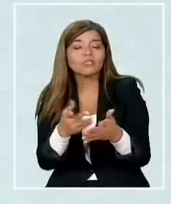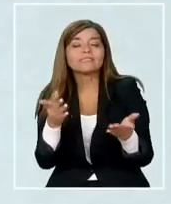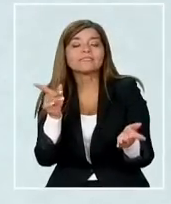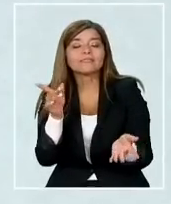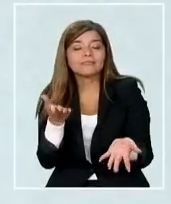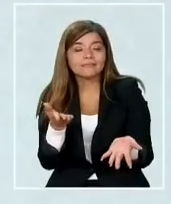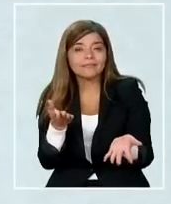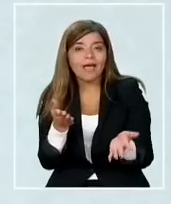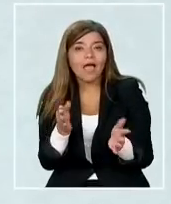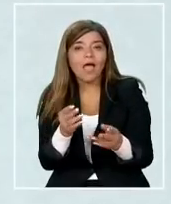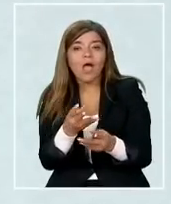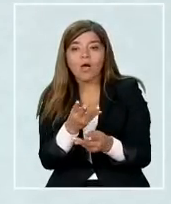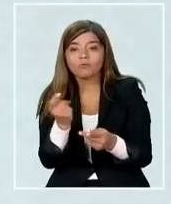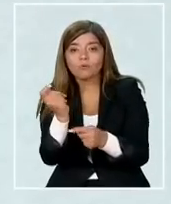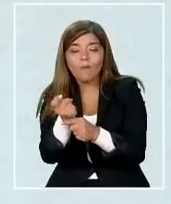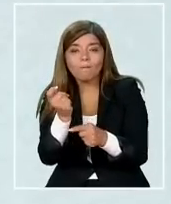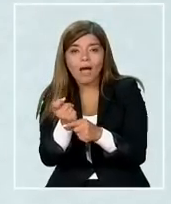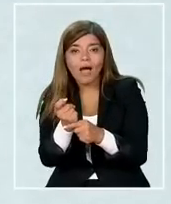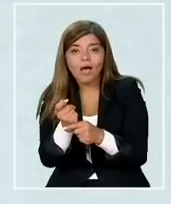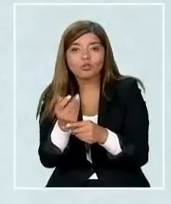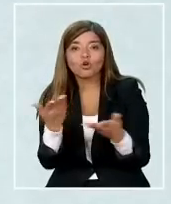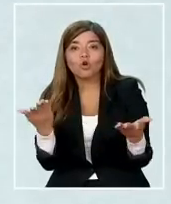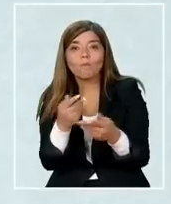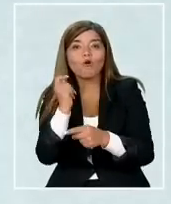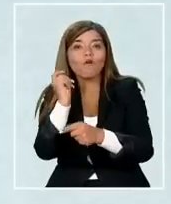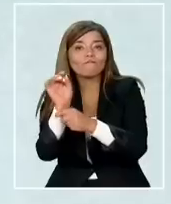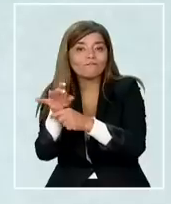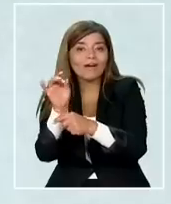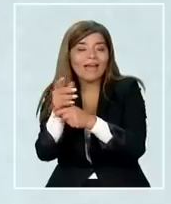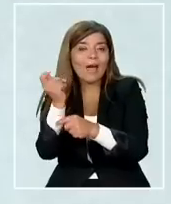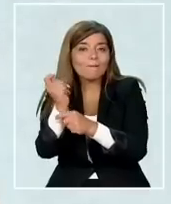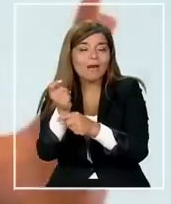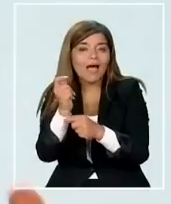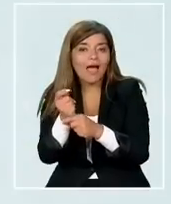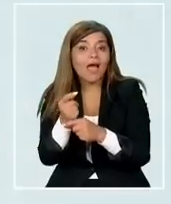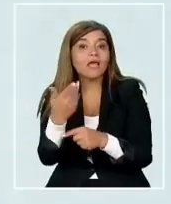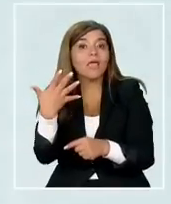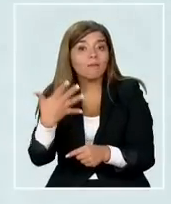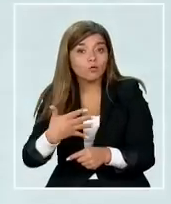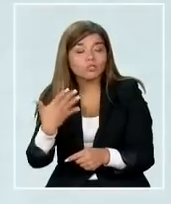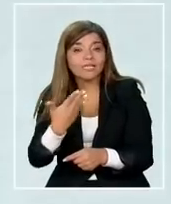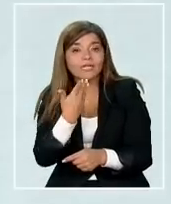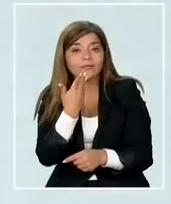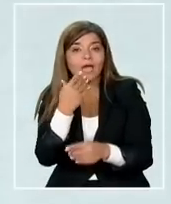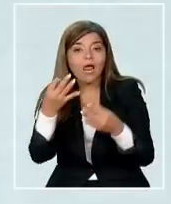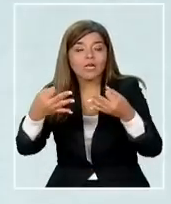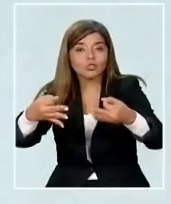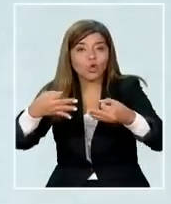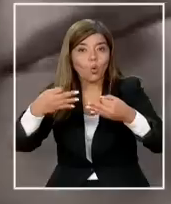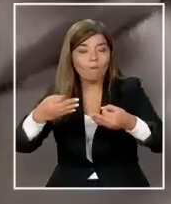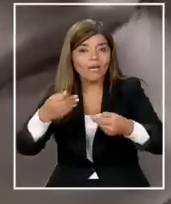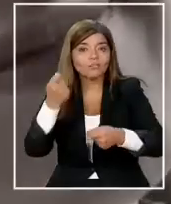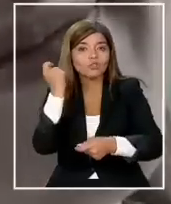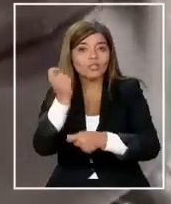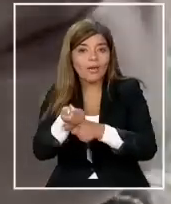estipulado la cantidad del pago, el método de pago y, por supuesto, y no menos importante, el documento de